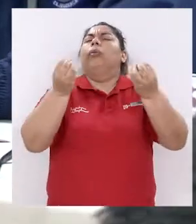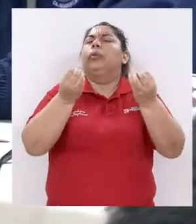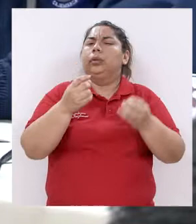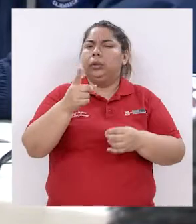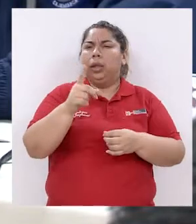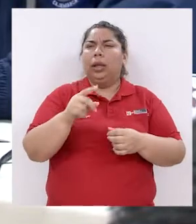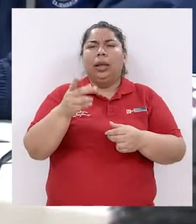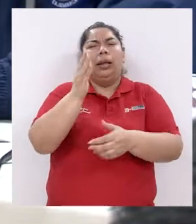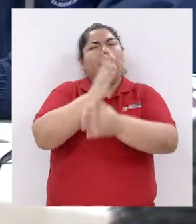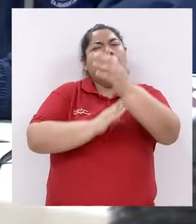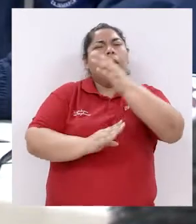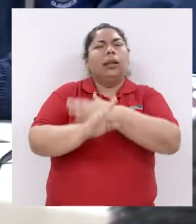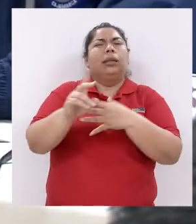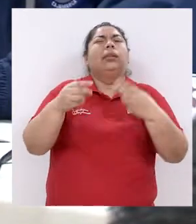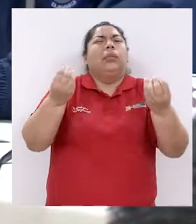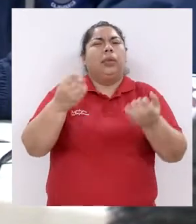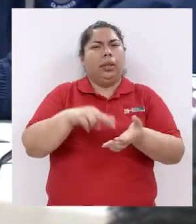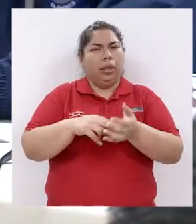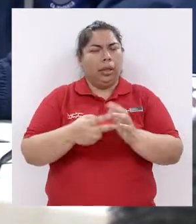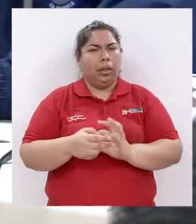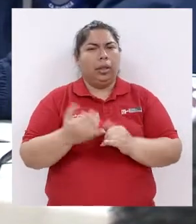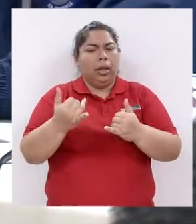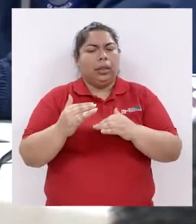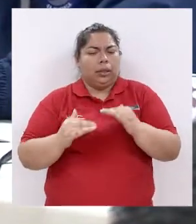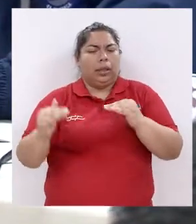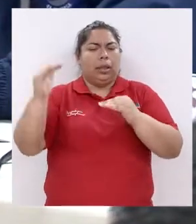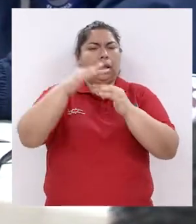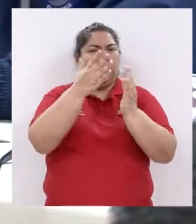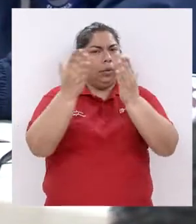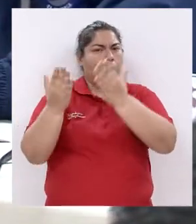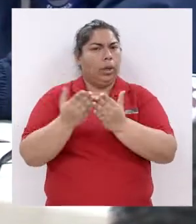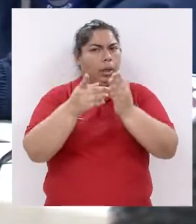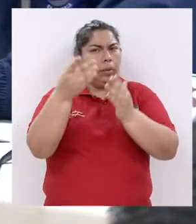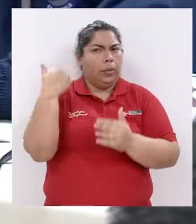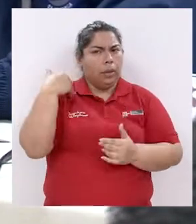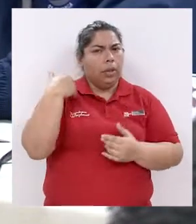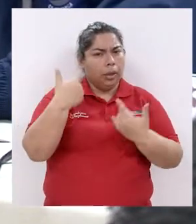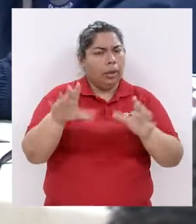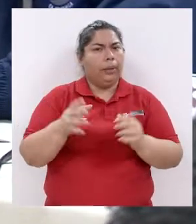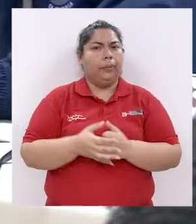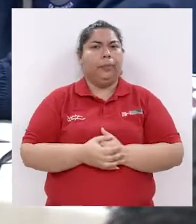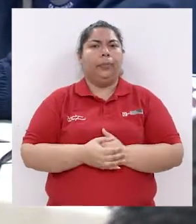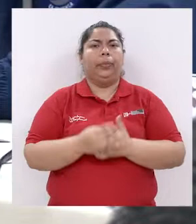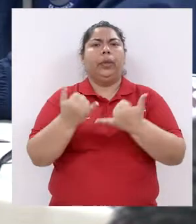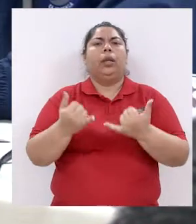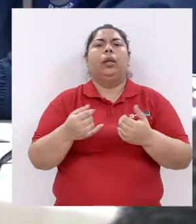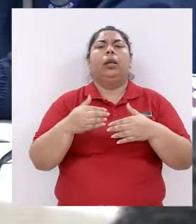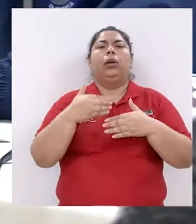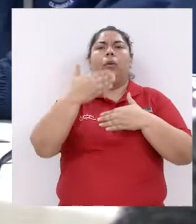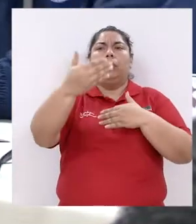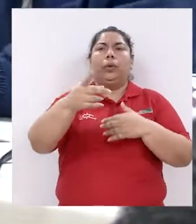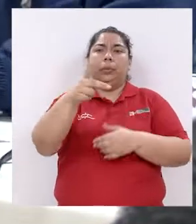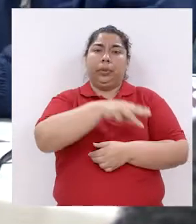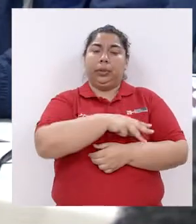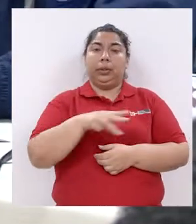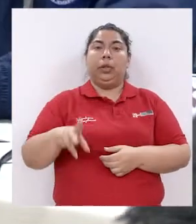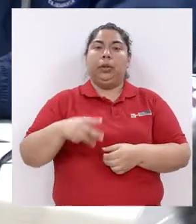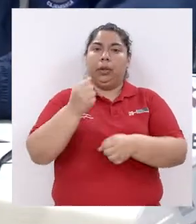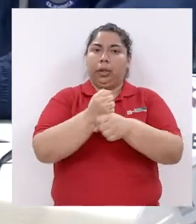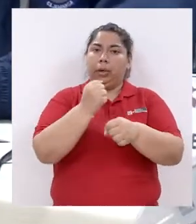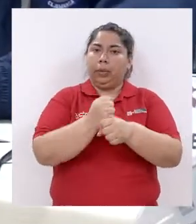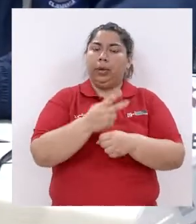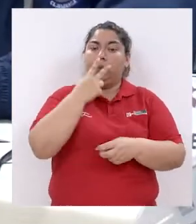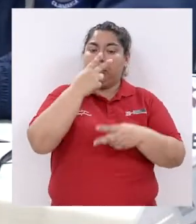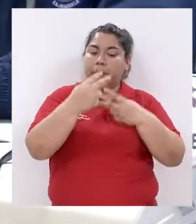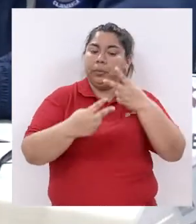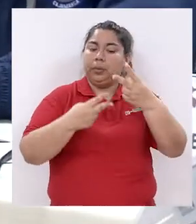están? ¿Qué tipo de discapacidad tienen? ¿Hasta qué nivel educativo lograron? Y cómo a través del Ministerio de Trabajo